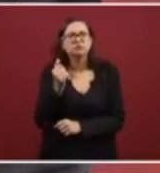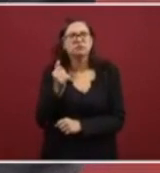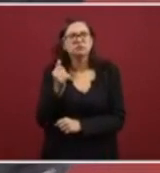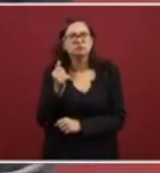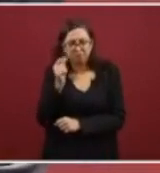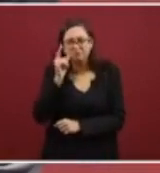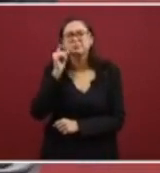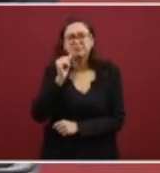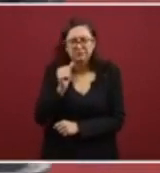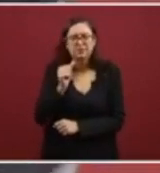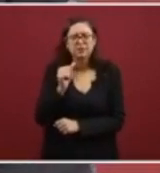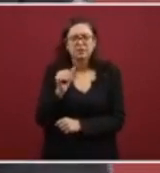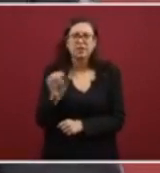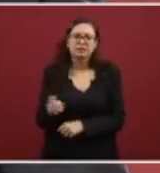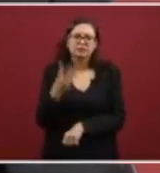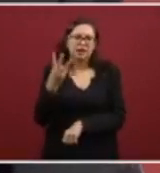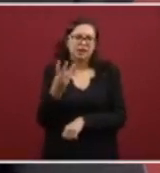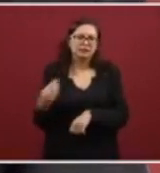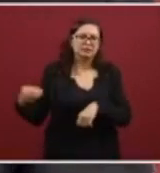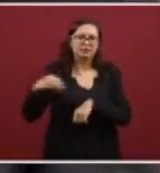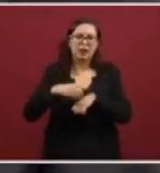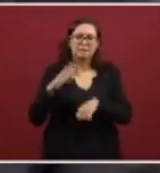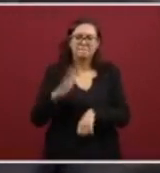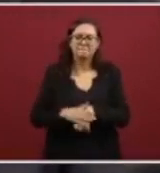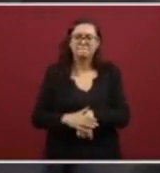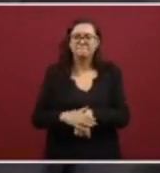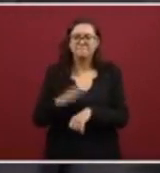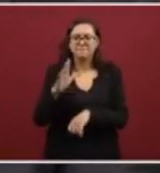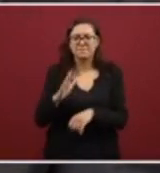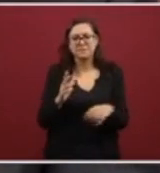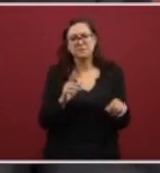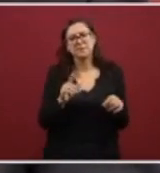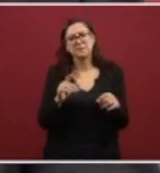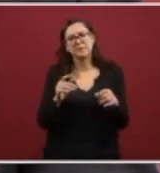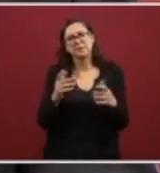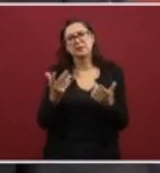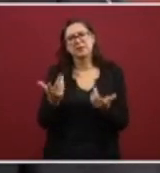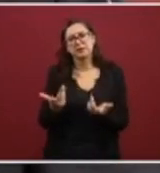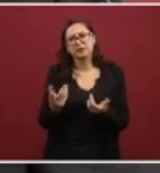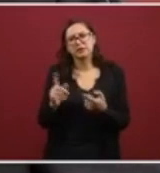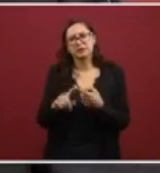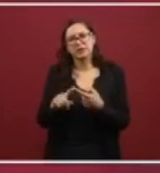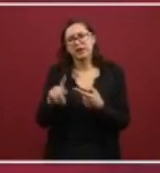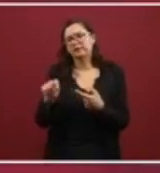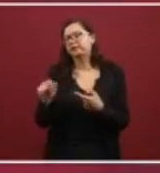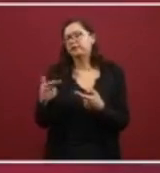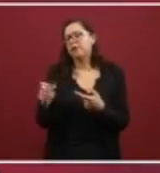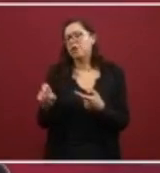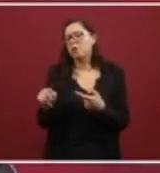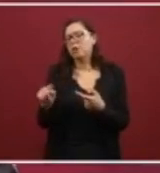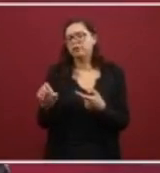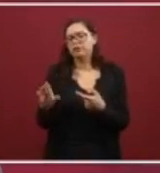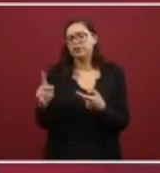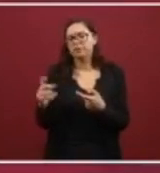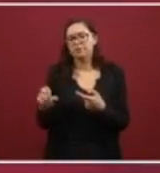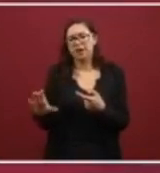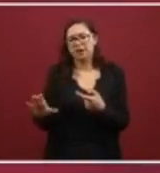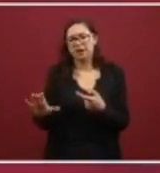mañana vamos a tener otras 3 que son más hacia Istmo de Tehuantepec.